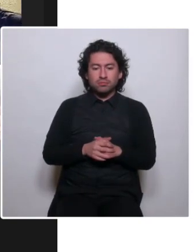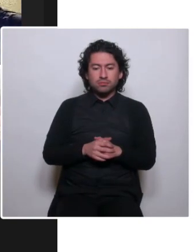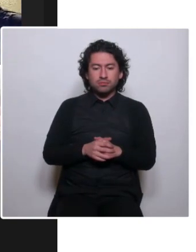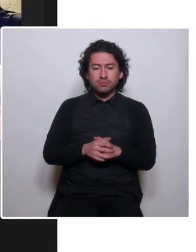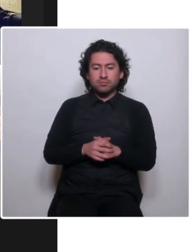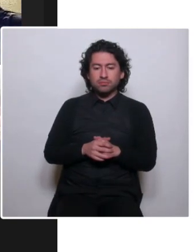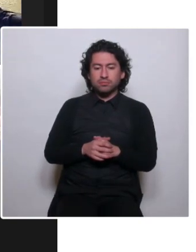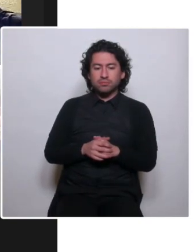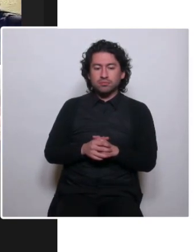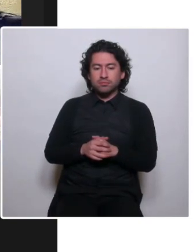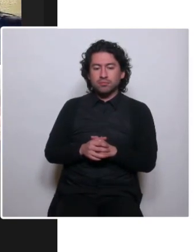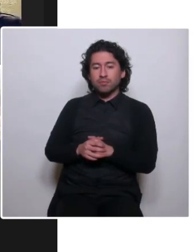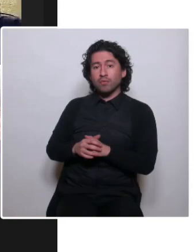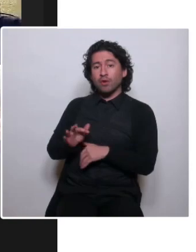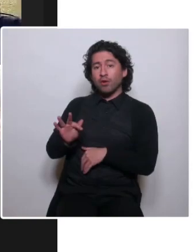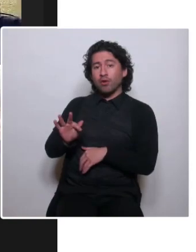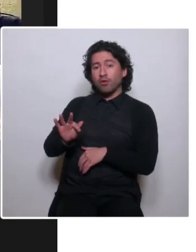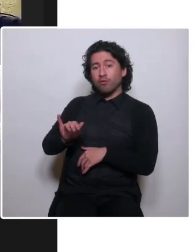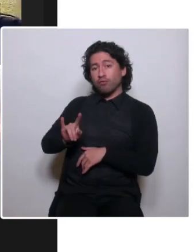¿Cómo vota Fuad Chaín?